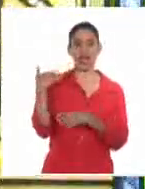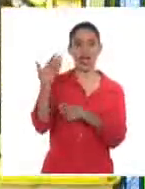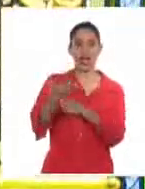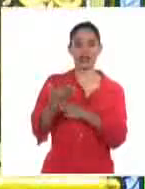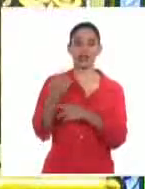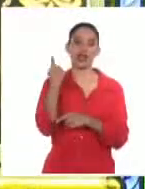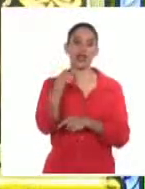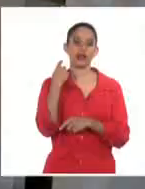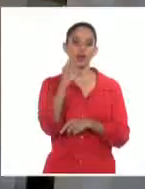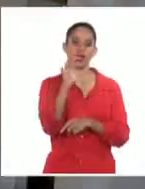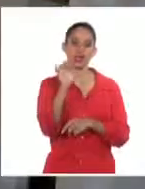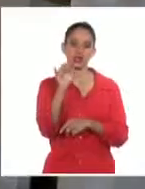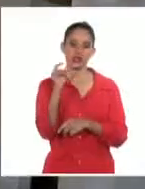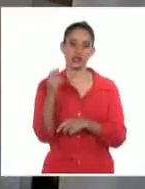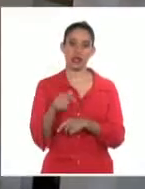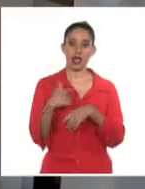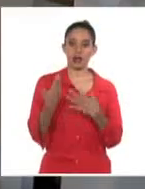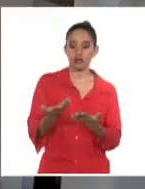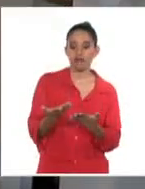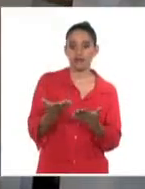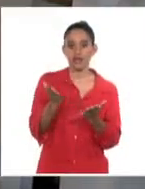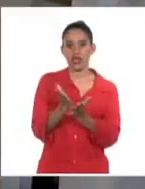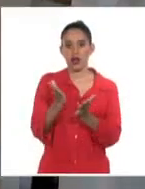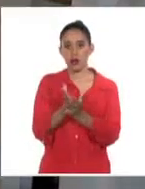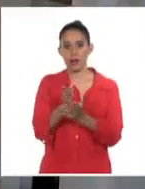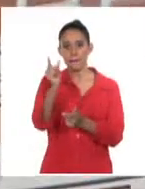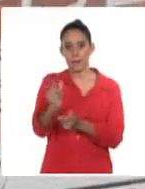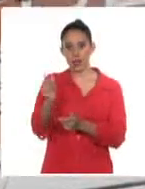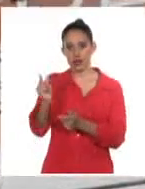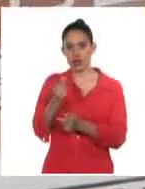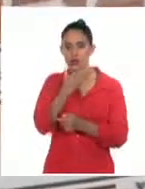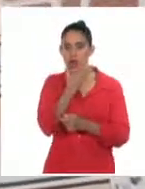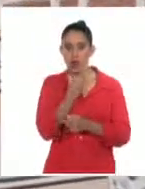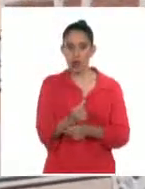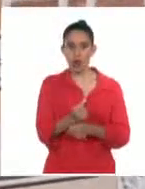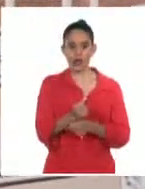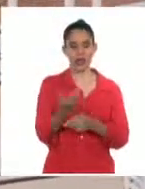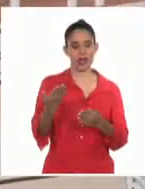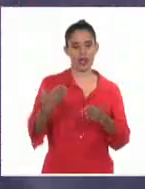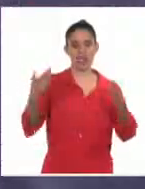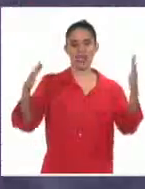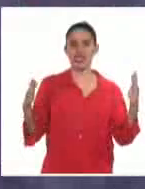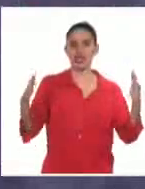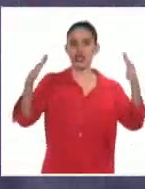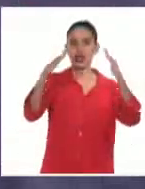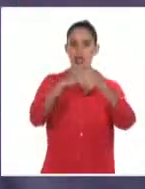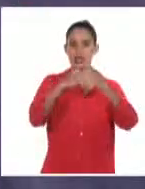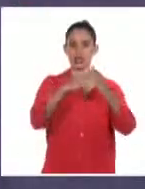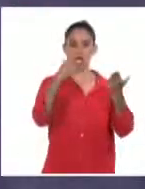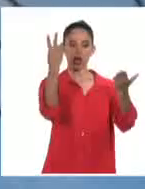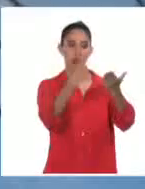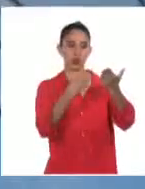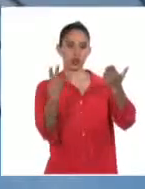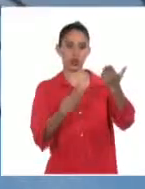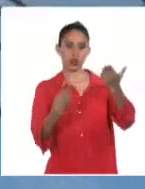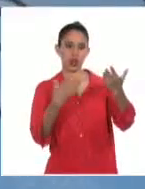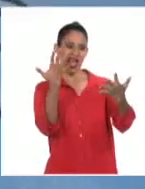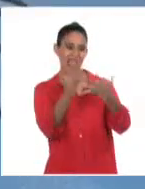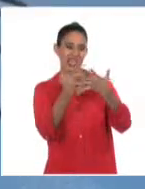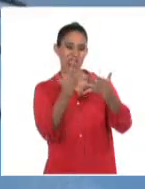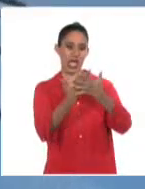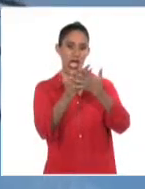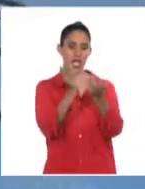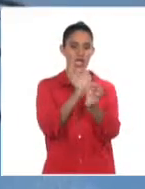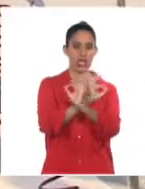jóvenes formados en la restauración de los vitrales de la catedral o los mosaicos del Coliseo Mayor, este icónico